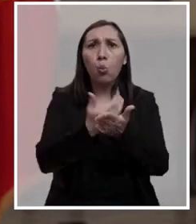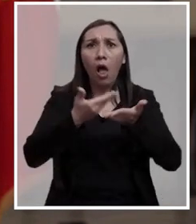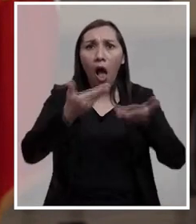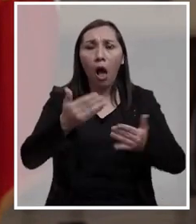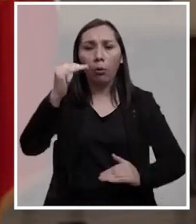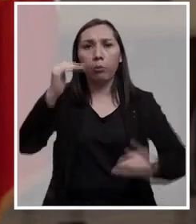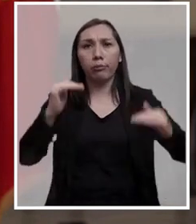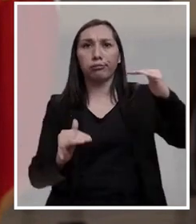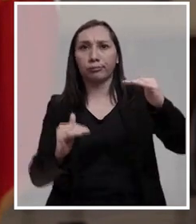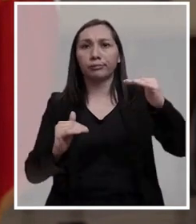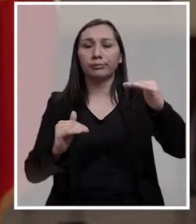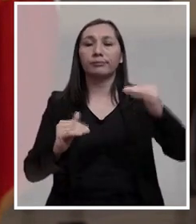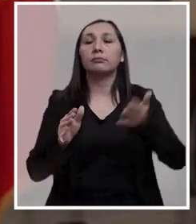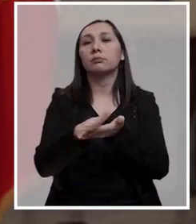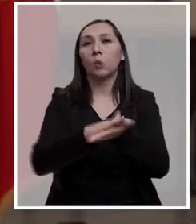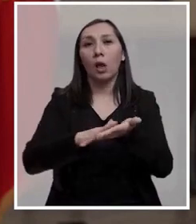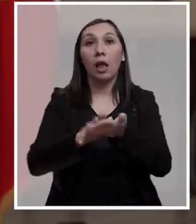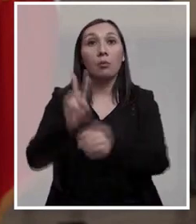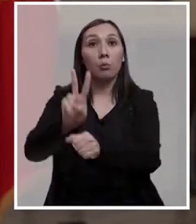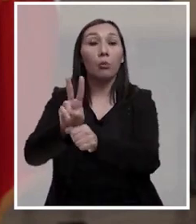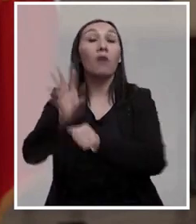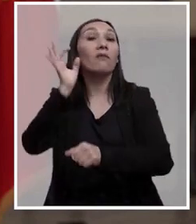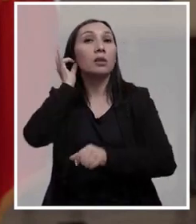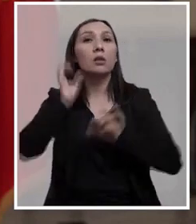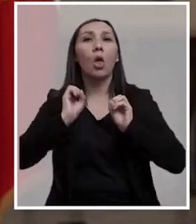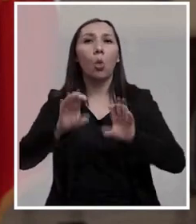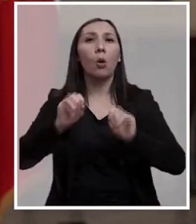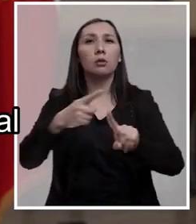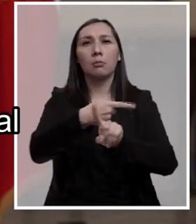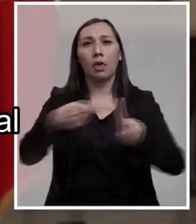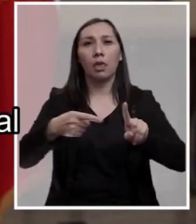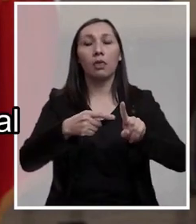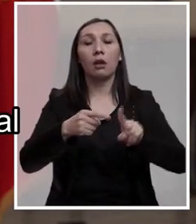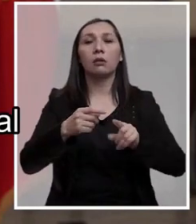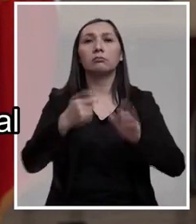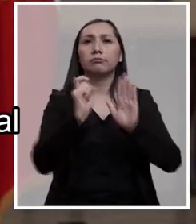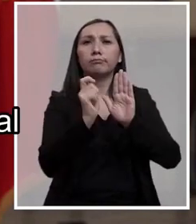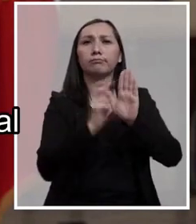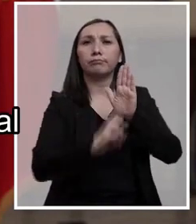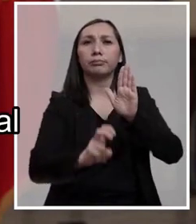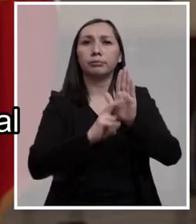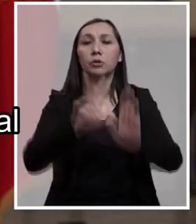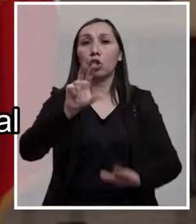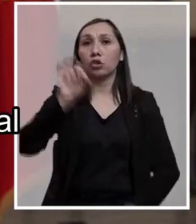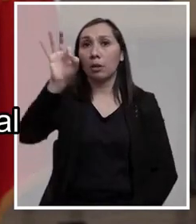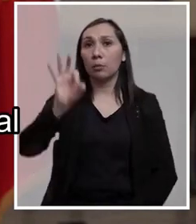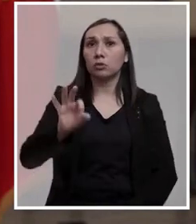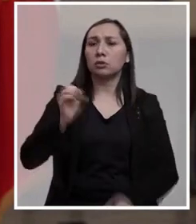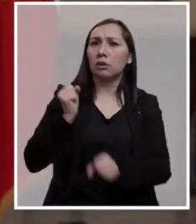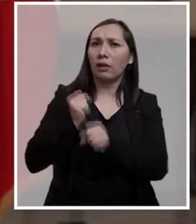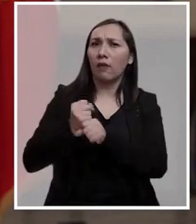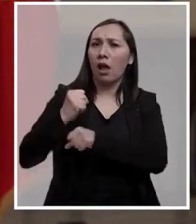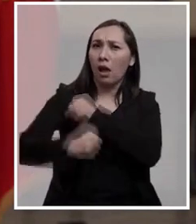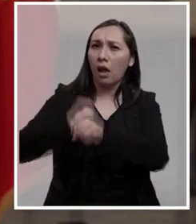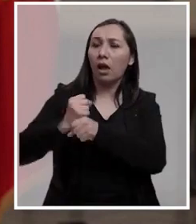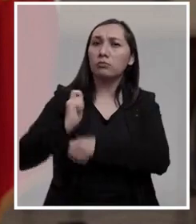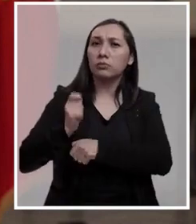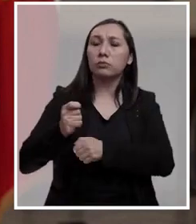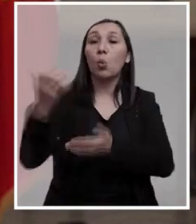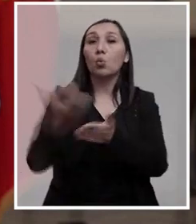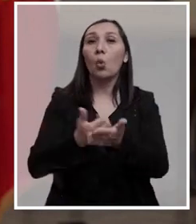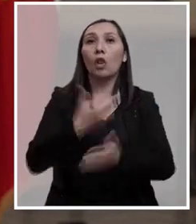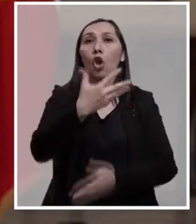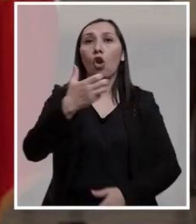por ejemplo una profesora de Educación media que ha cotizado el 80% de su vida laboral con un salario de